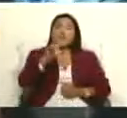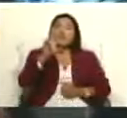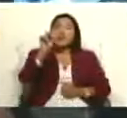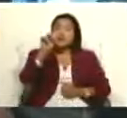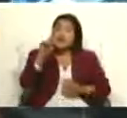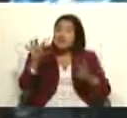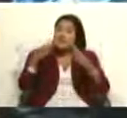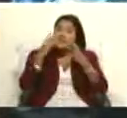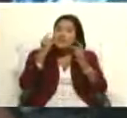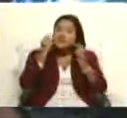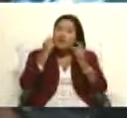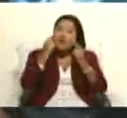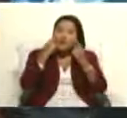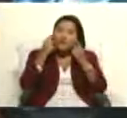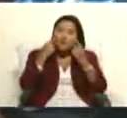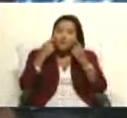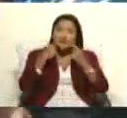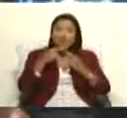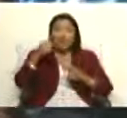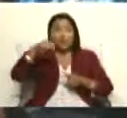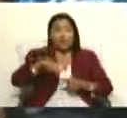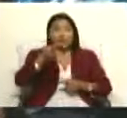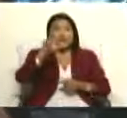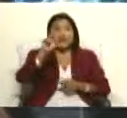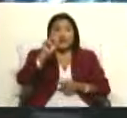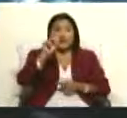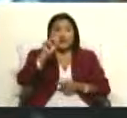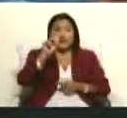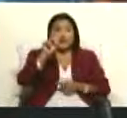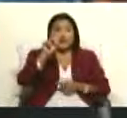pues 30